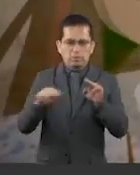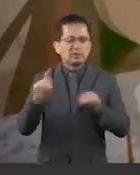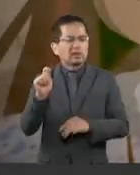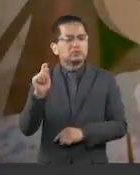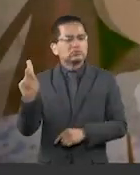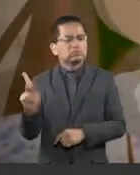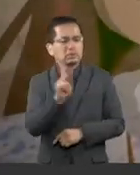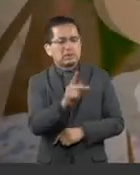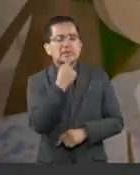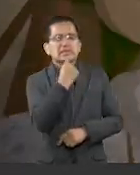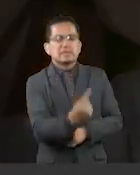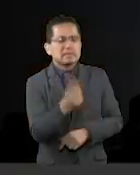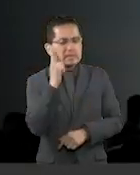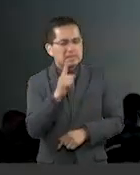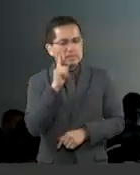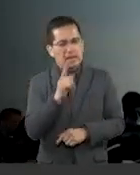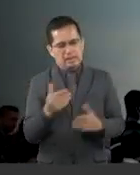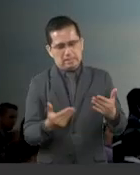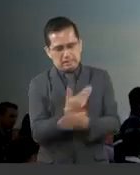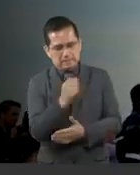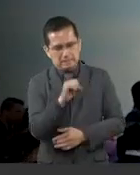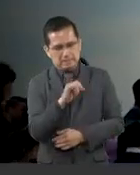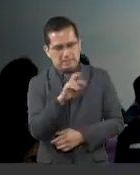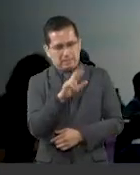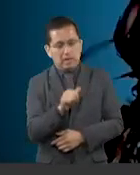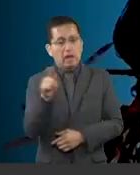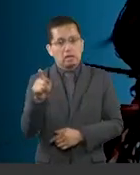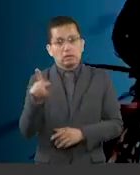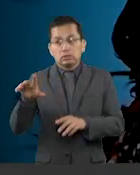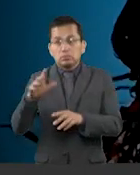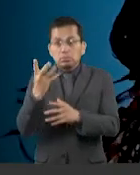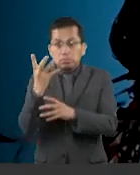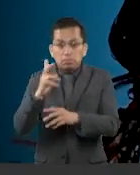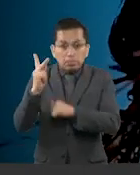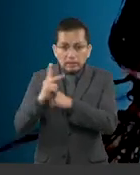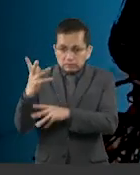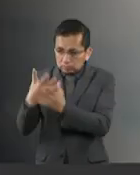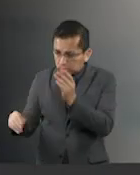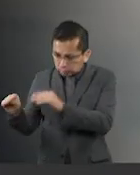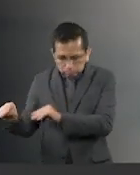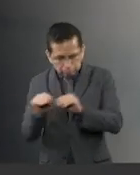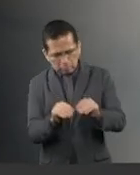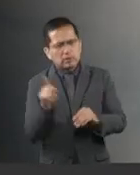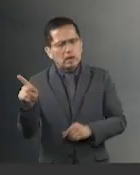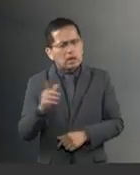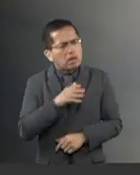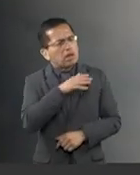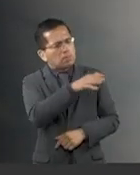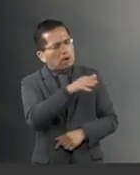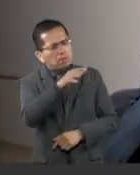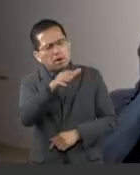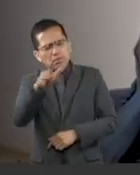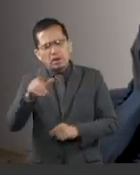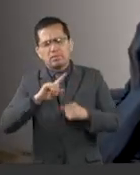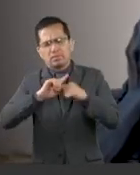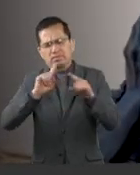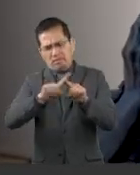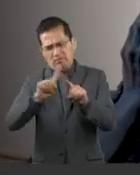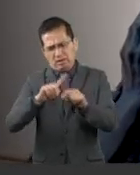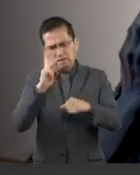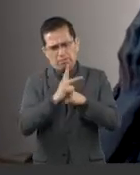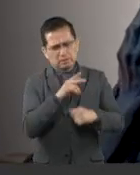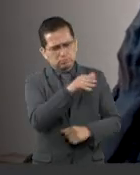refugiada y que ha recorrido distintos países del mundo con el propósito de llevar un mensaje de esperanza,